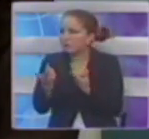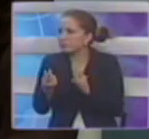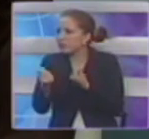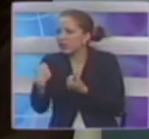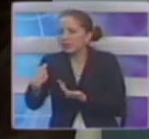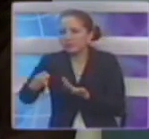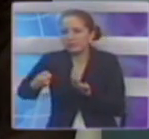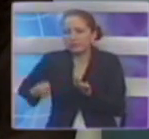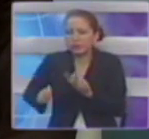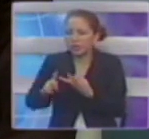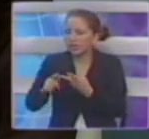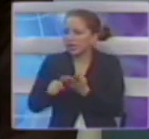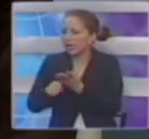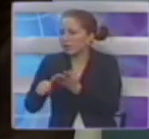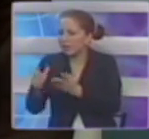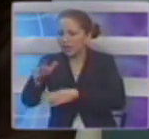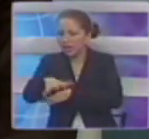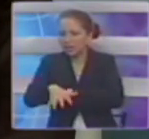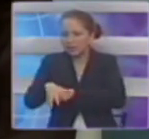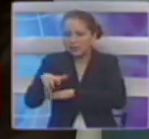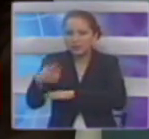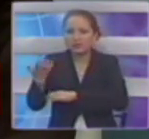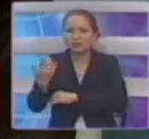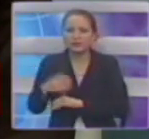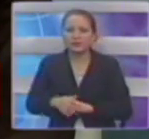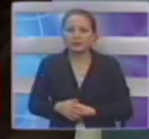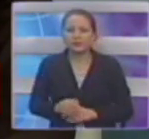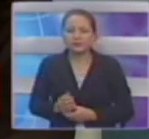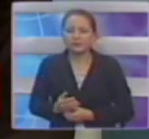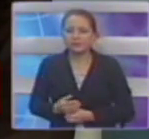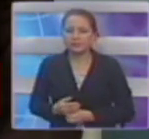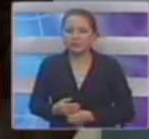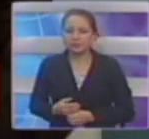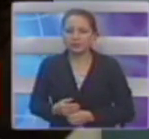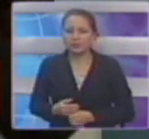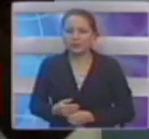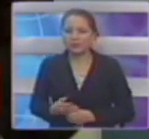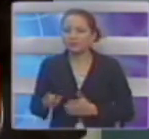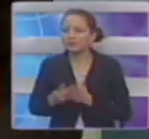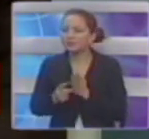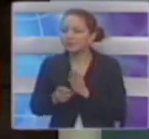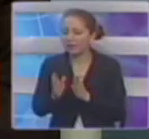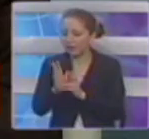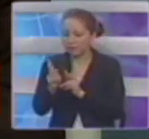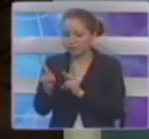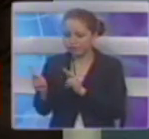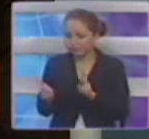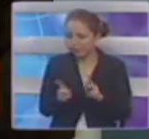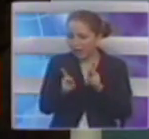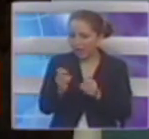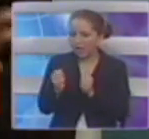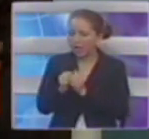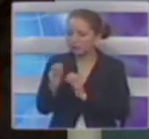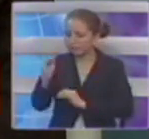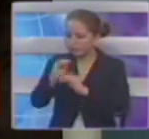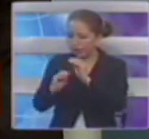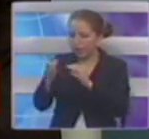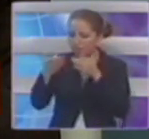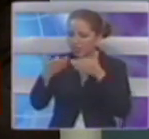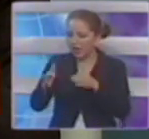a través del Ministerio de Agricultura y Ganadería, para elaborar protocolos para el tratamiento de